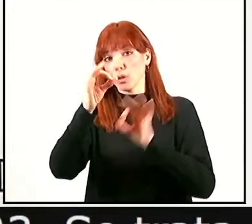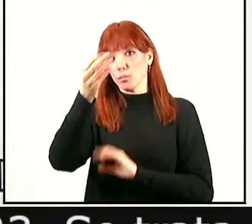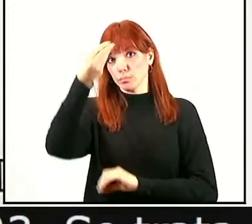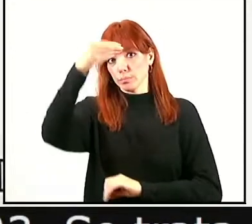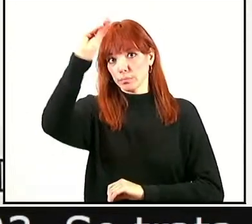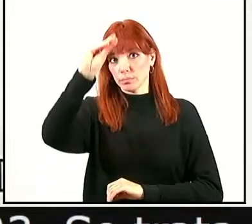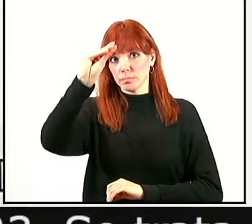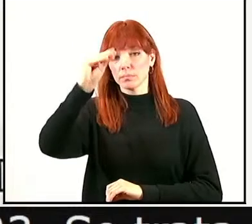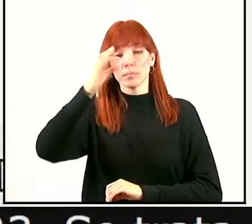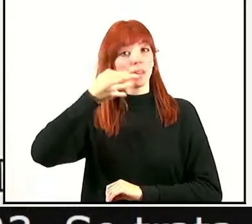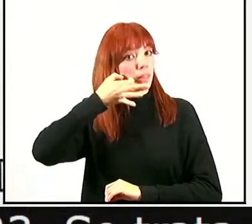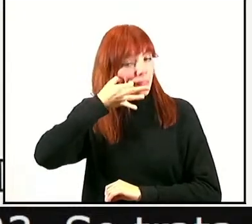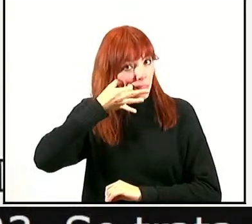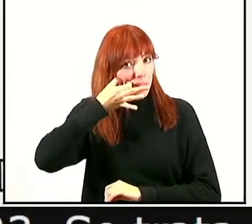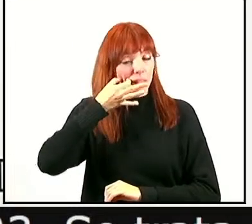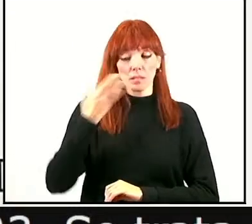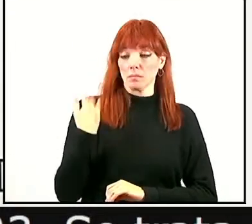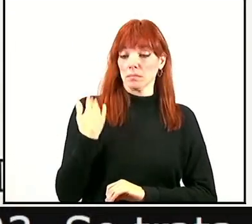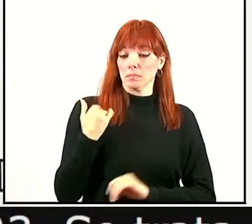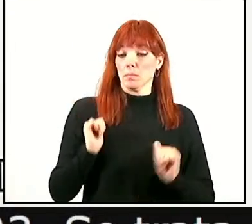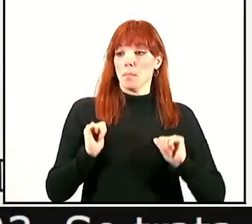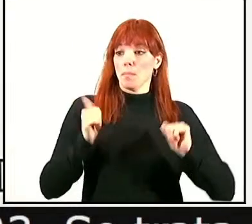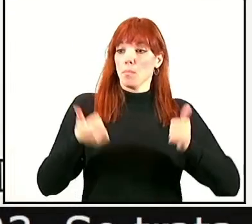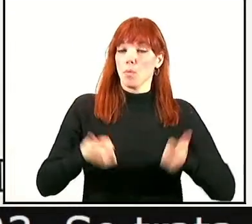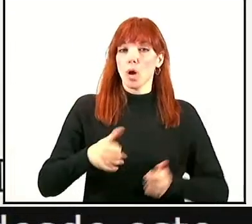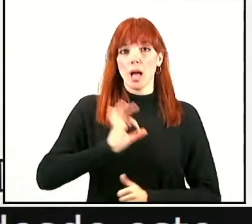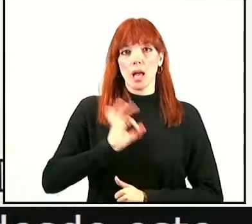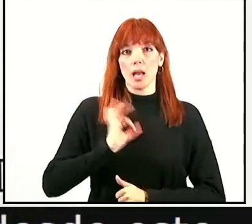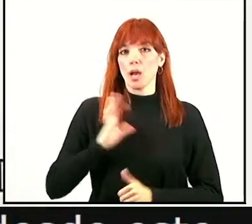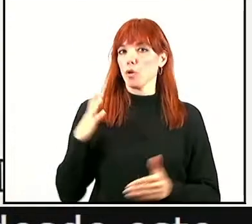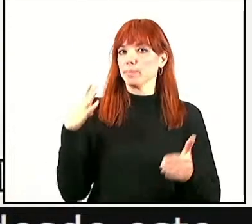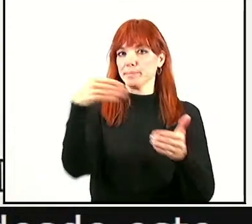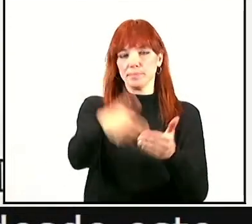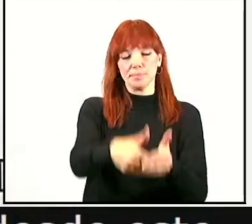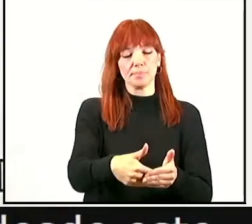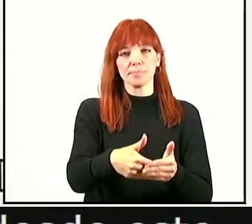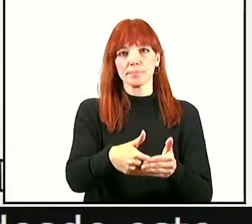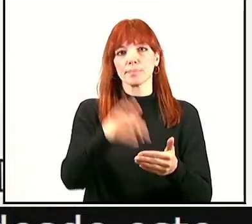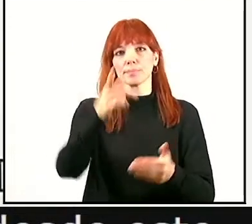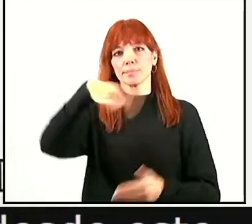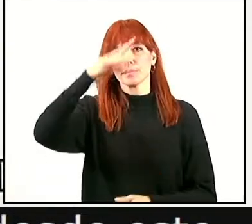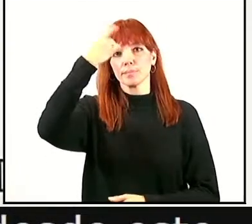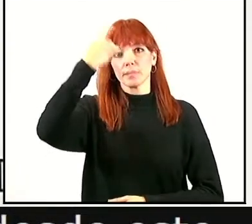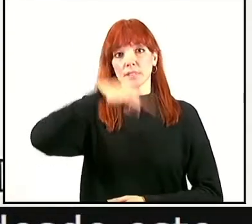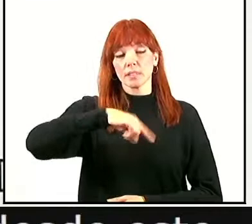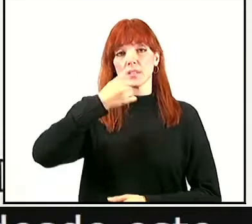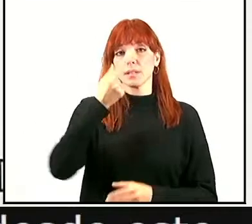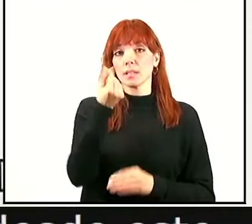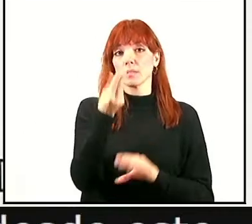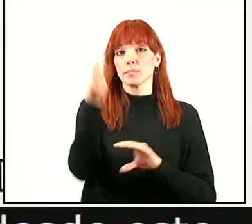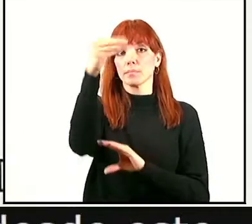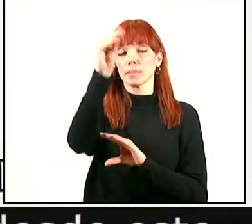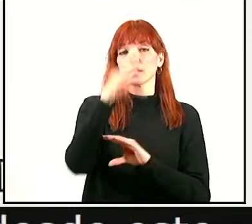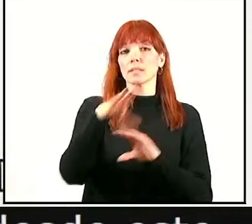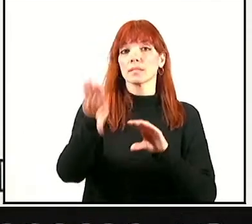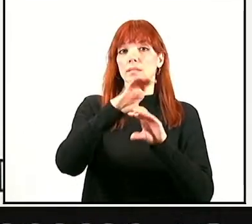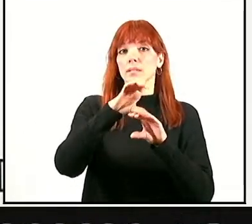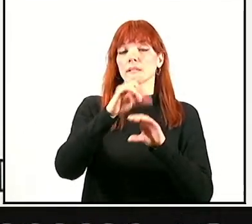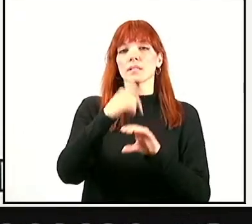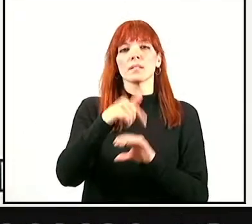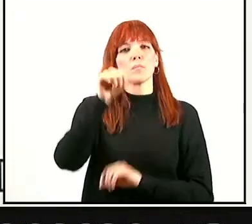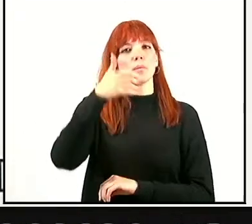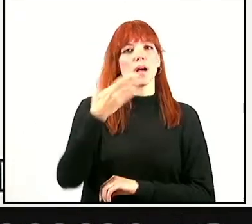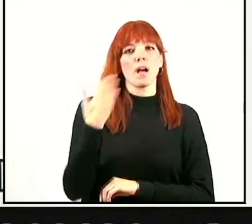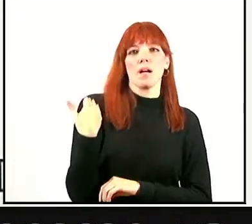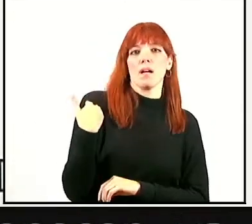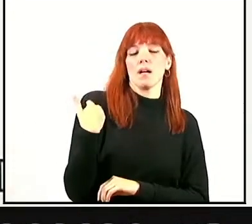será efectiva desde este mes de enero. Esta subida, como ustedes conocen, ya había sido aprobada